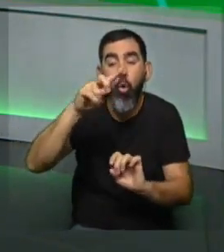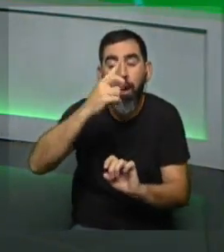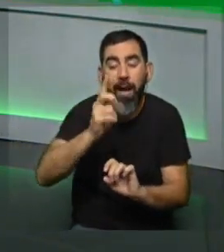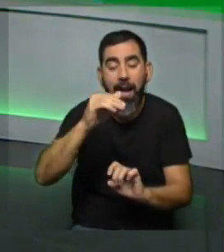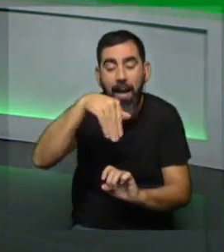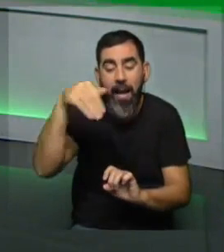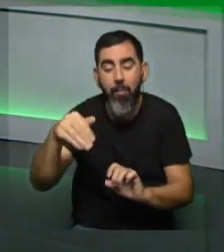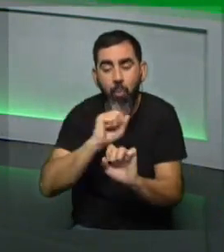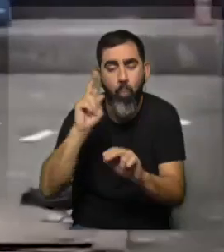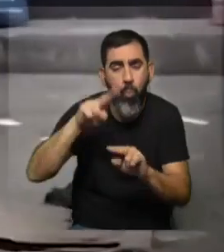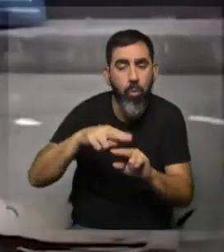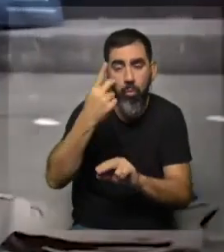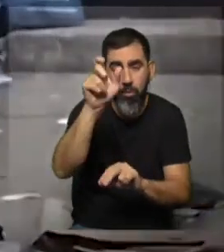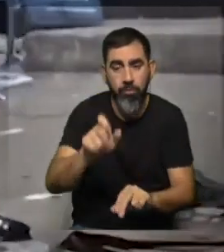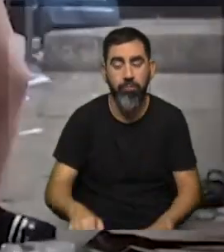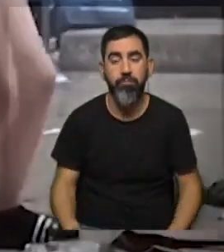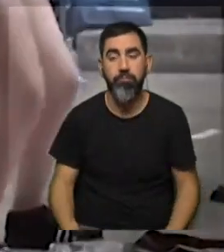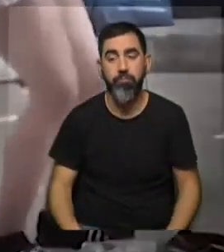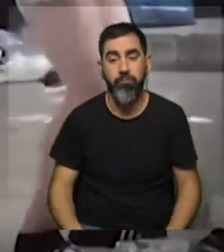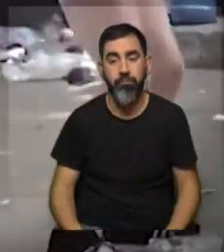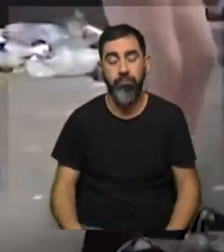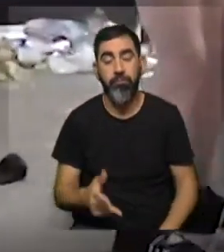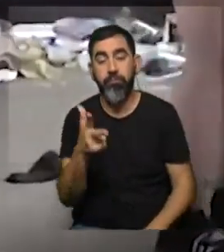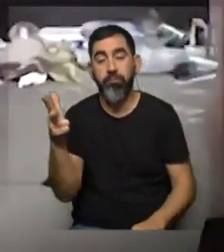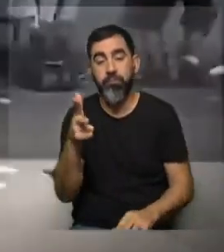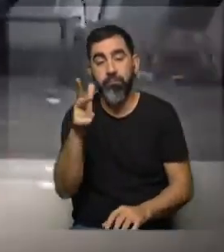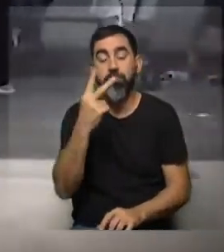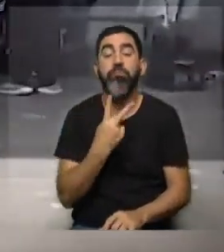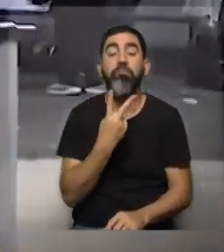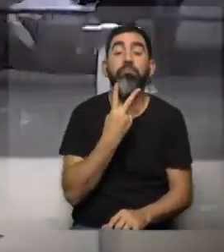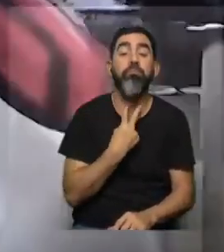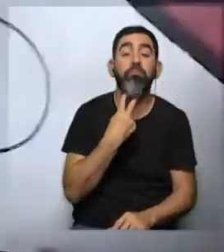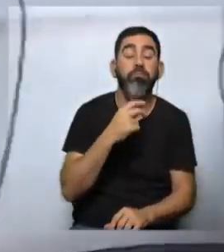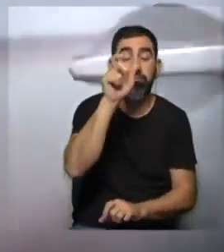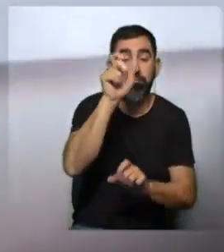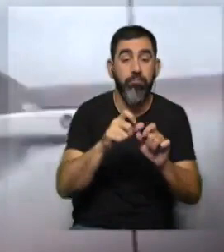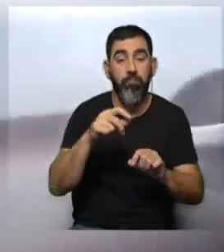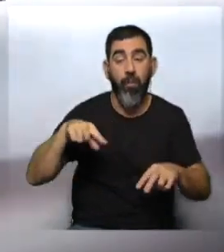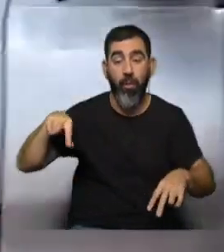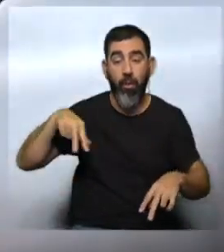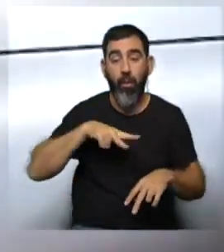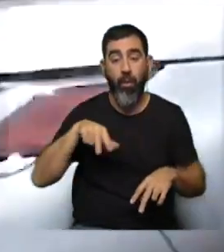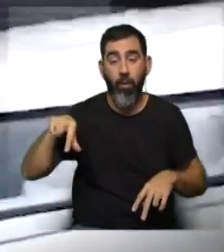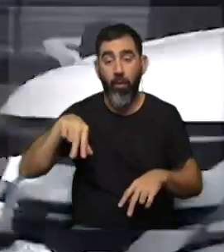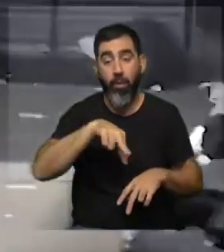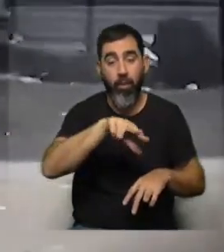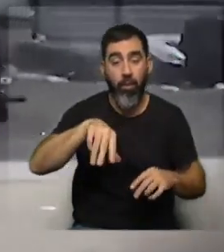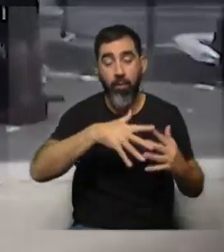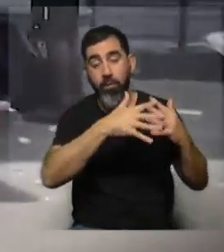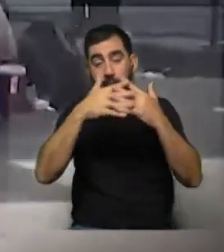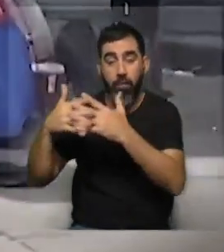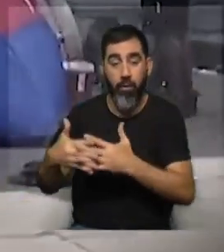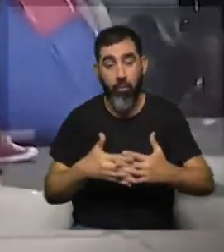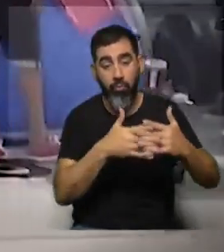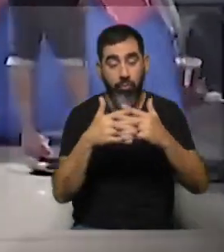persona las imágenes de personas adictas al fentanilo deambulando por ciudades de Estados Unidos como